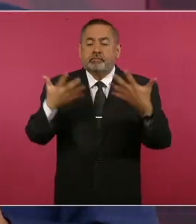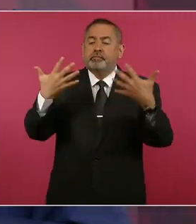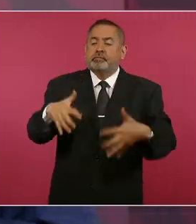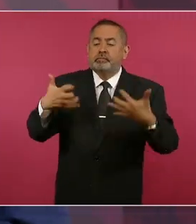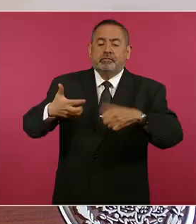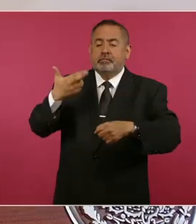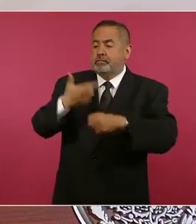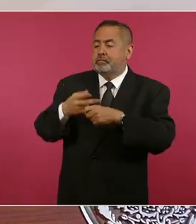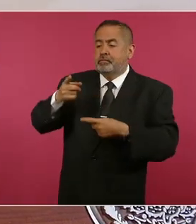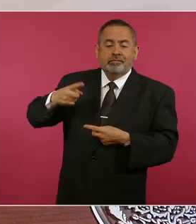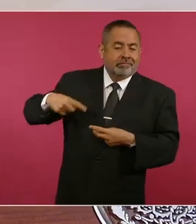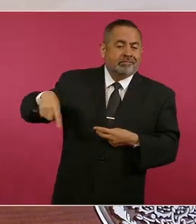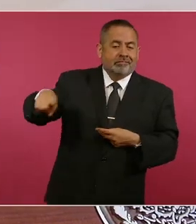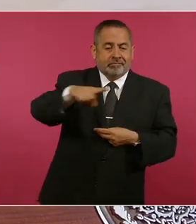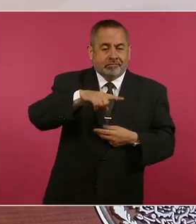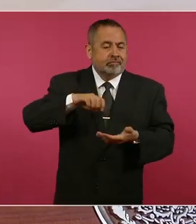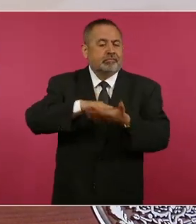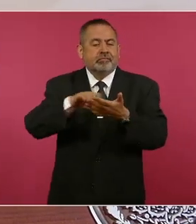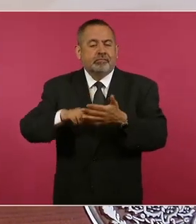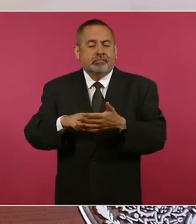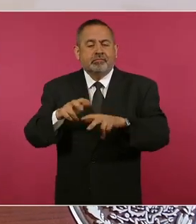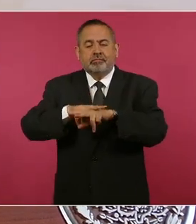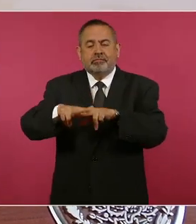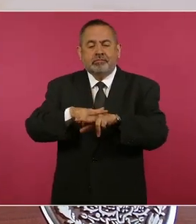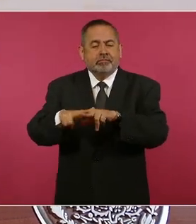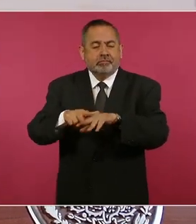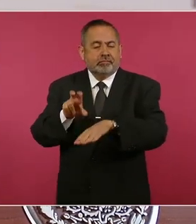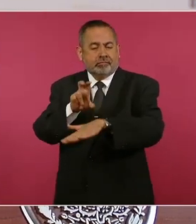empresas como el Tren Maya,